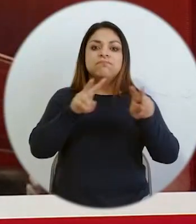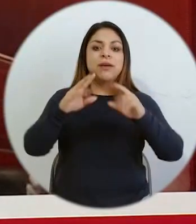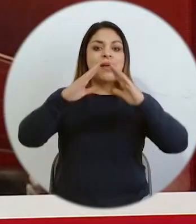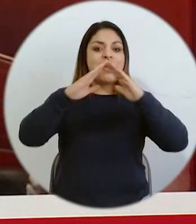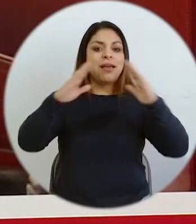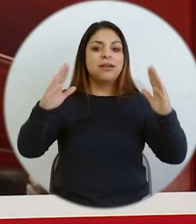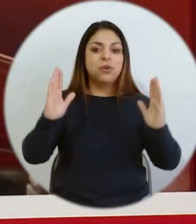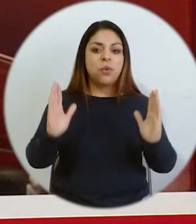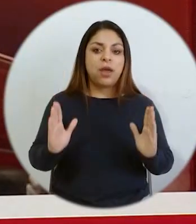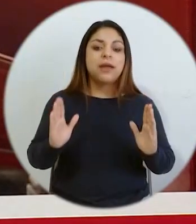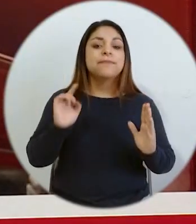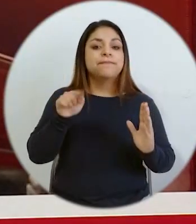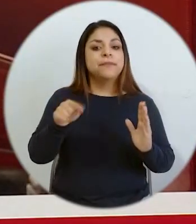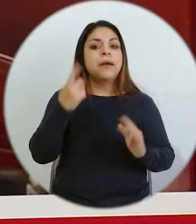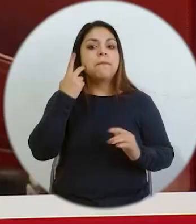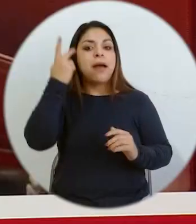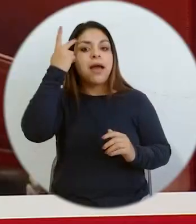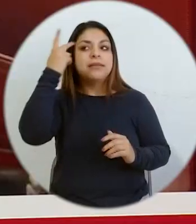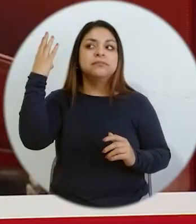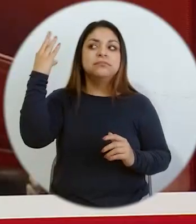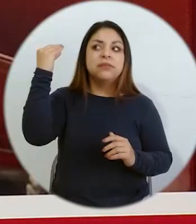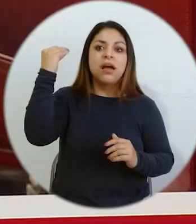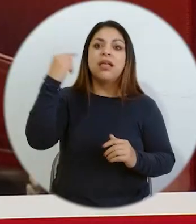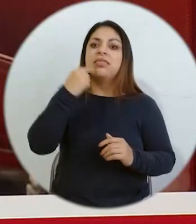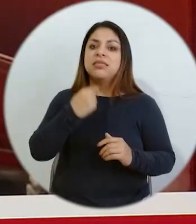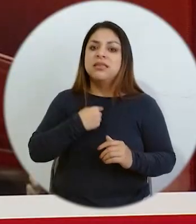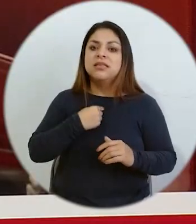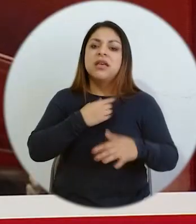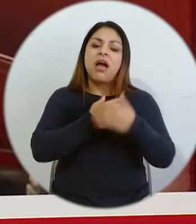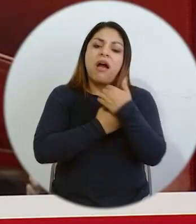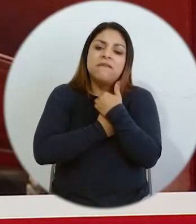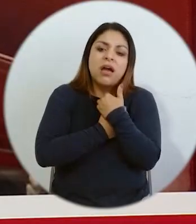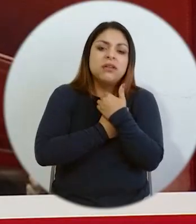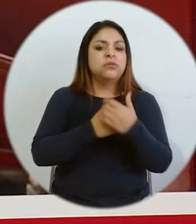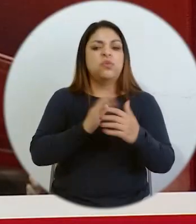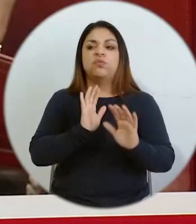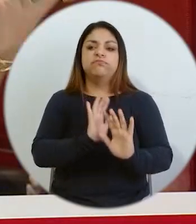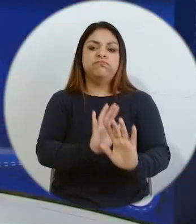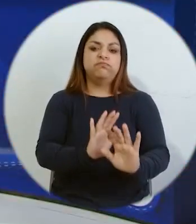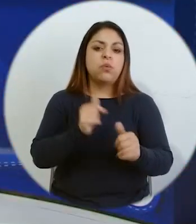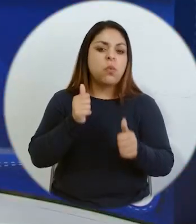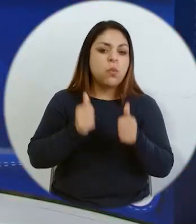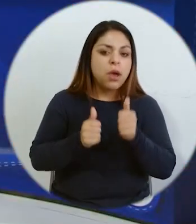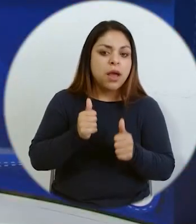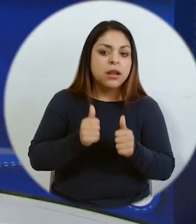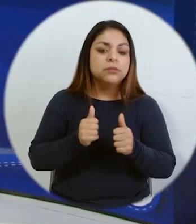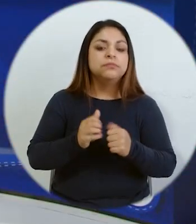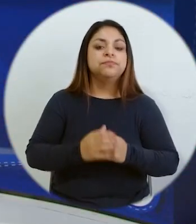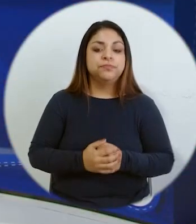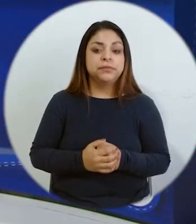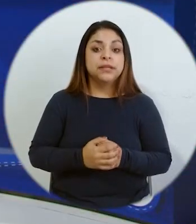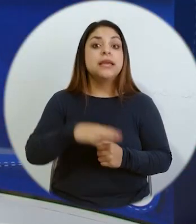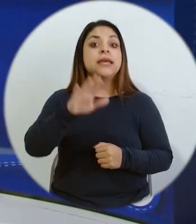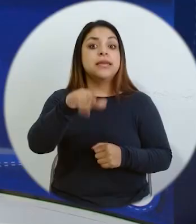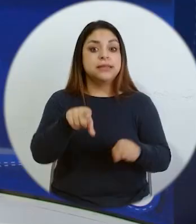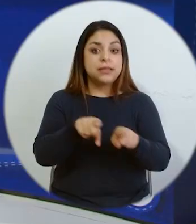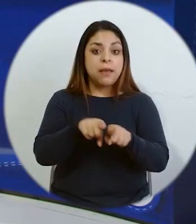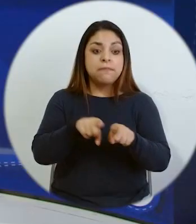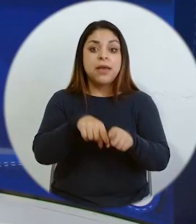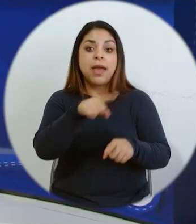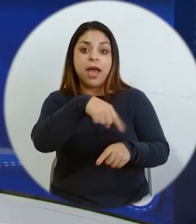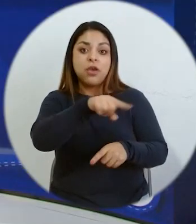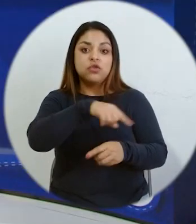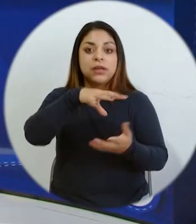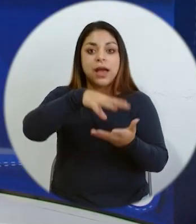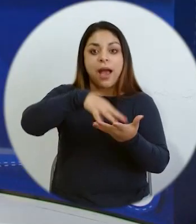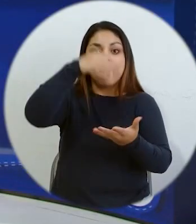sucede en este hogar, de lo que los padres dicen o no dicen, de cómo abrazan o si no abrazan,